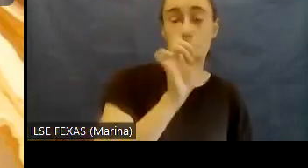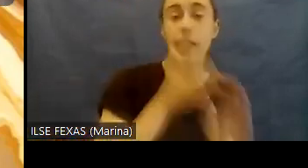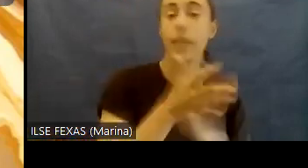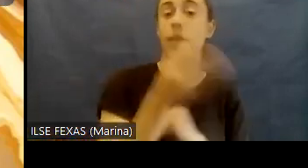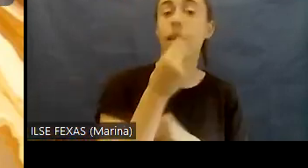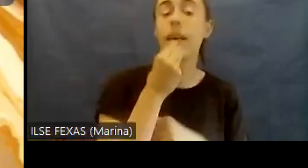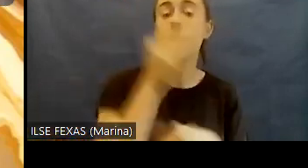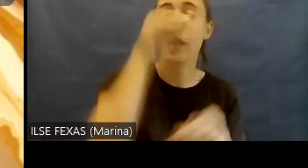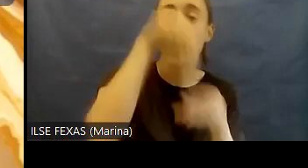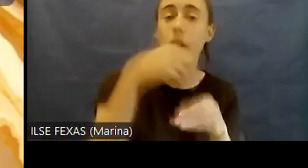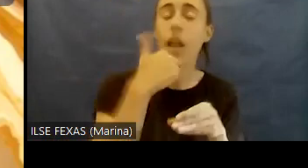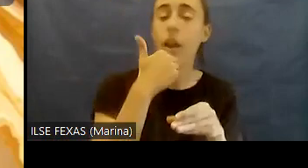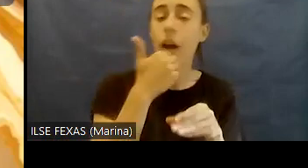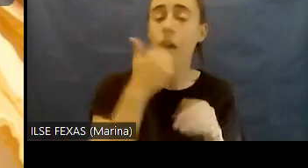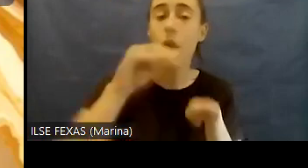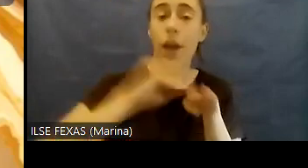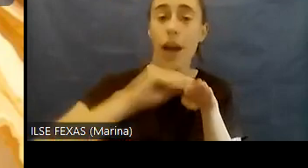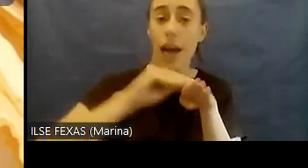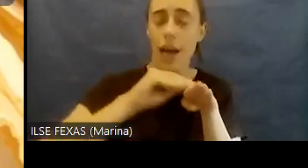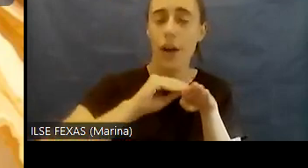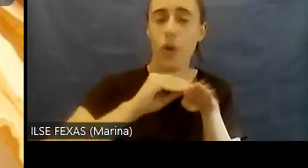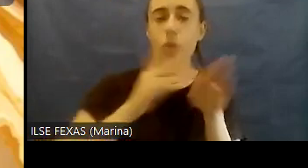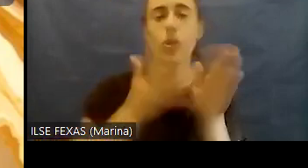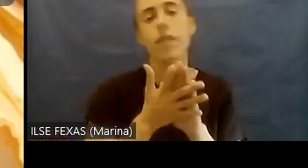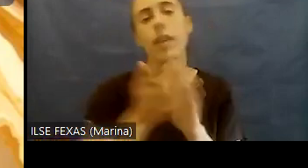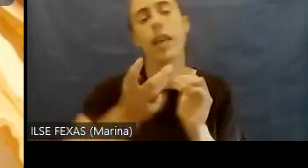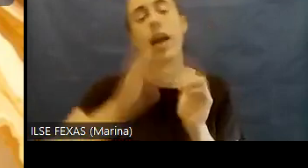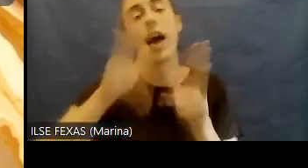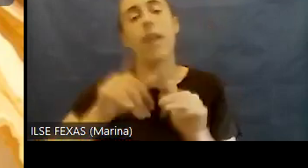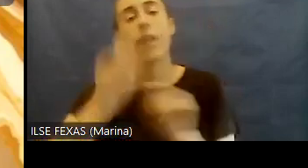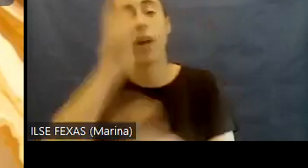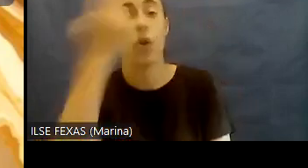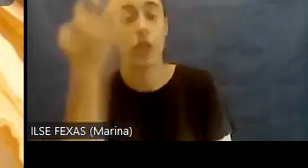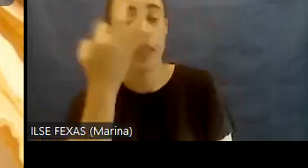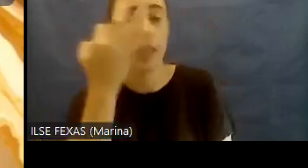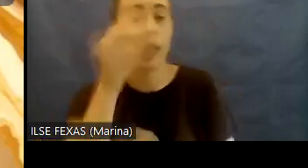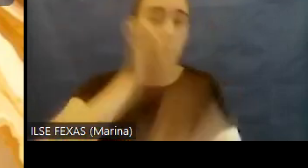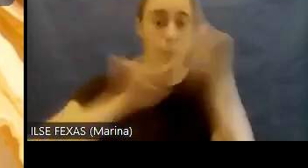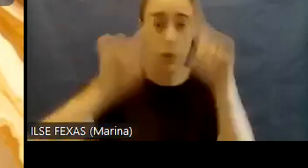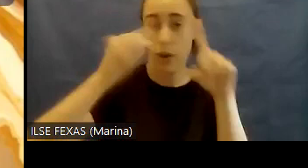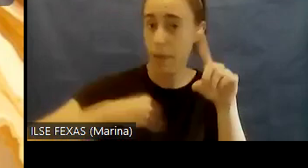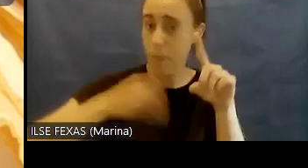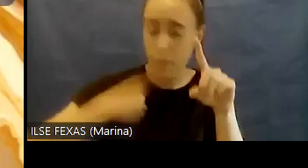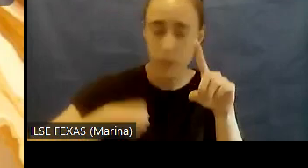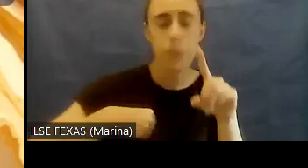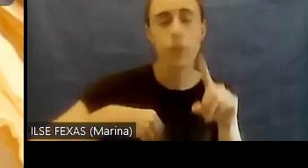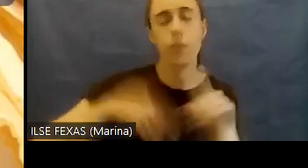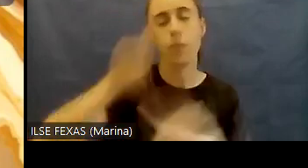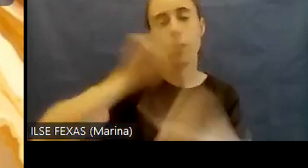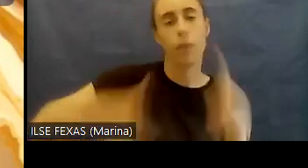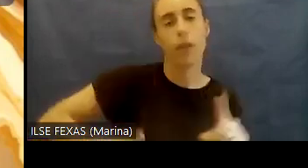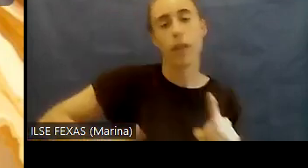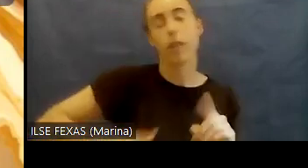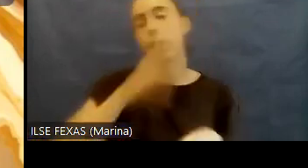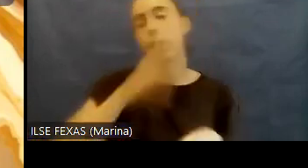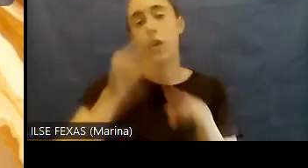alimentación alcohol, de forma que consigamos obtener la misma lesión, la esteatosis alcohólica, en estos ratoncitos.